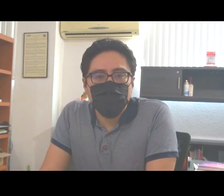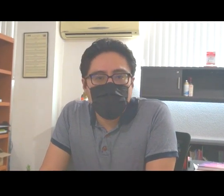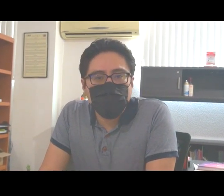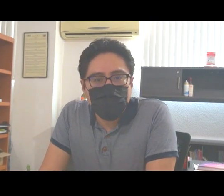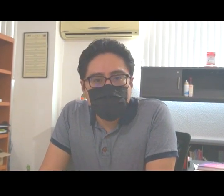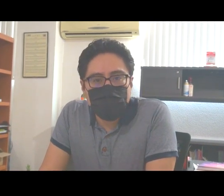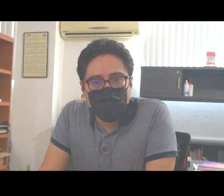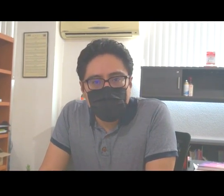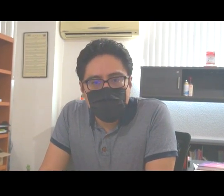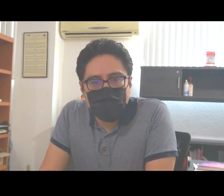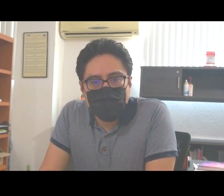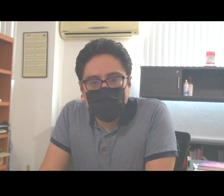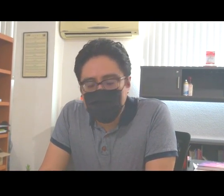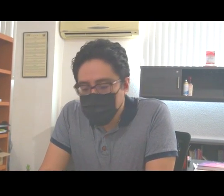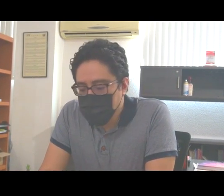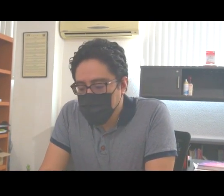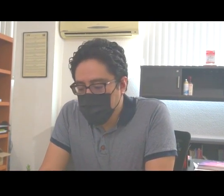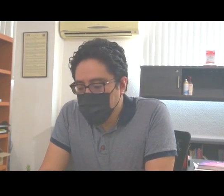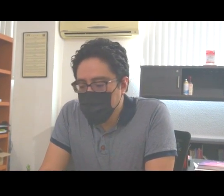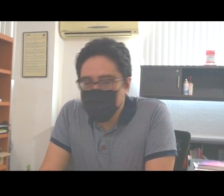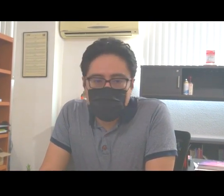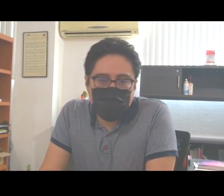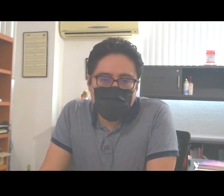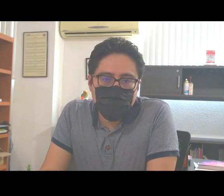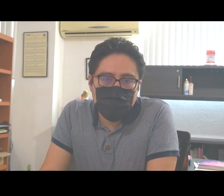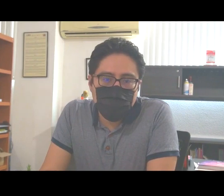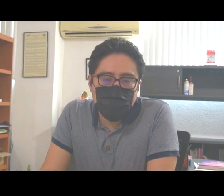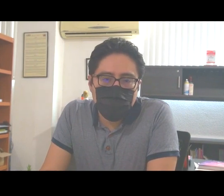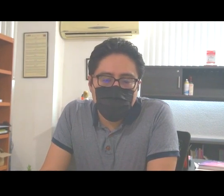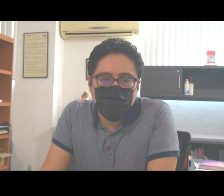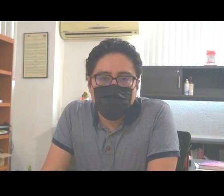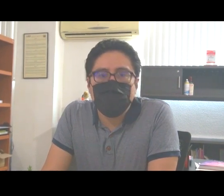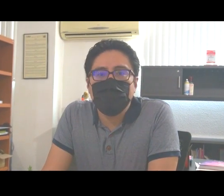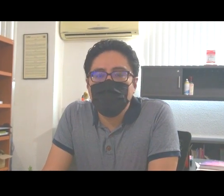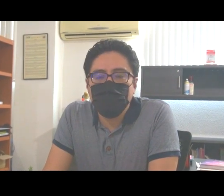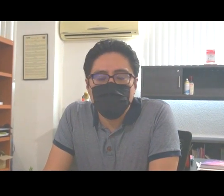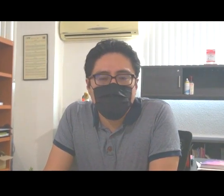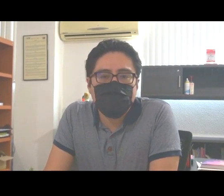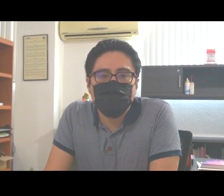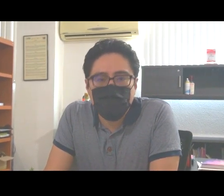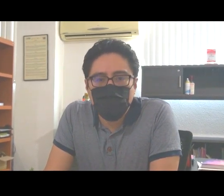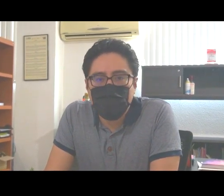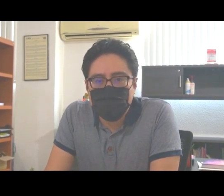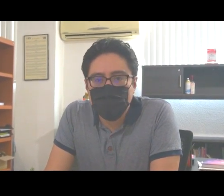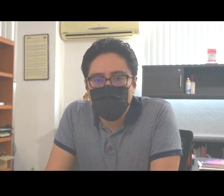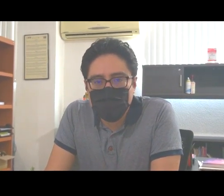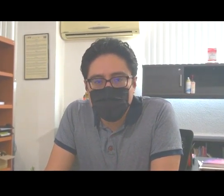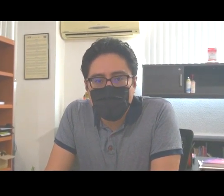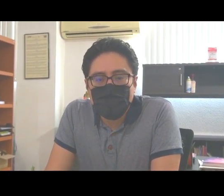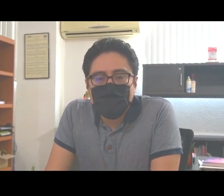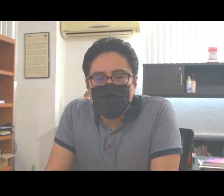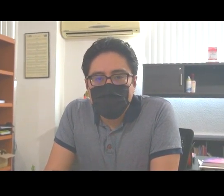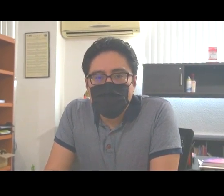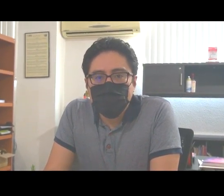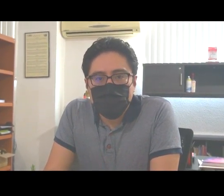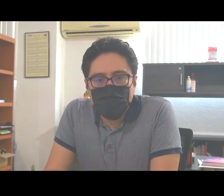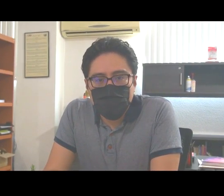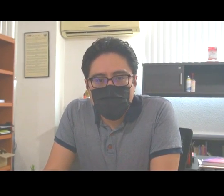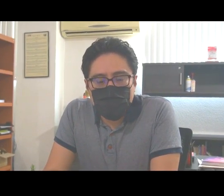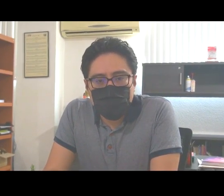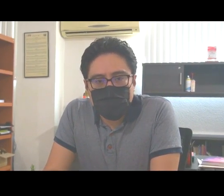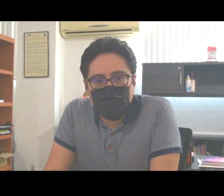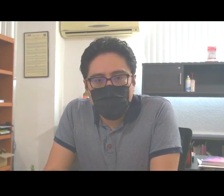como funcionarios de mesa directiva de casilla. Ya tenemos el número ideal mínimo en prácticamente todas las secciones, más de